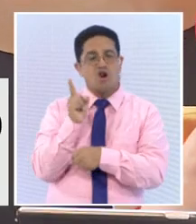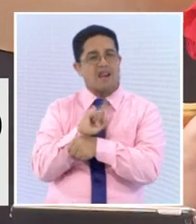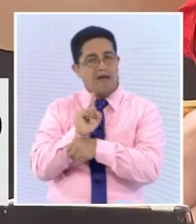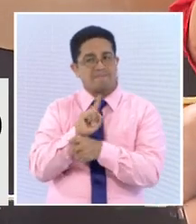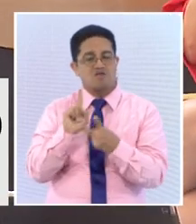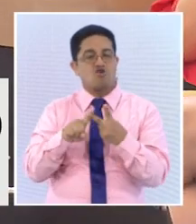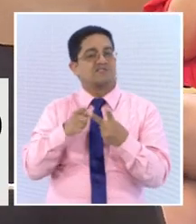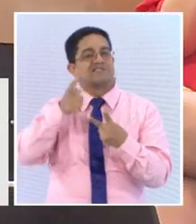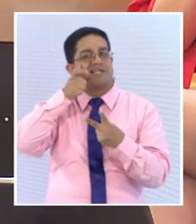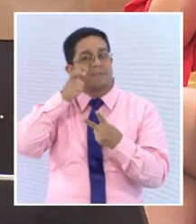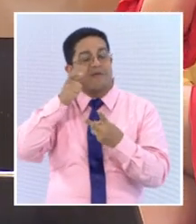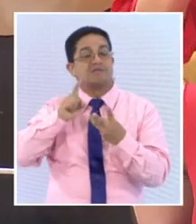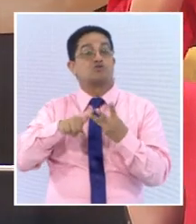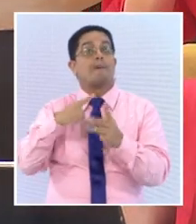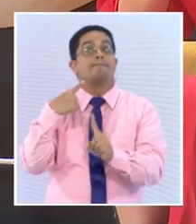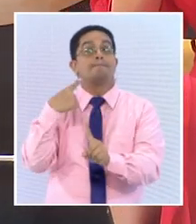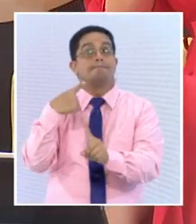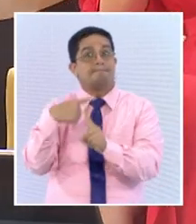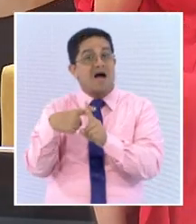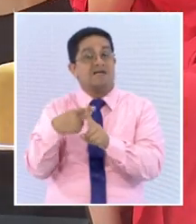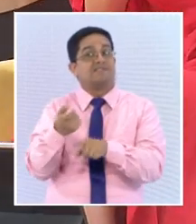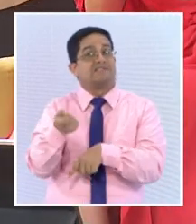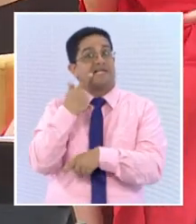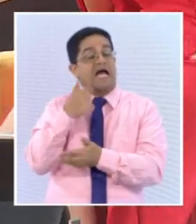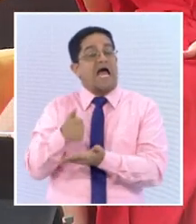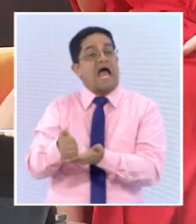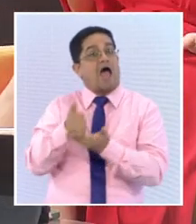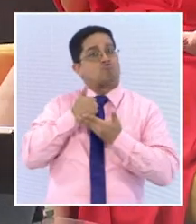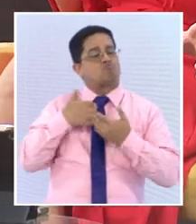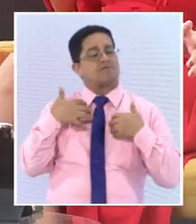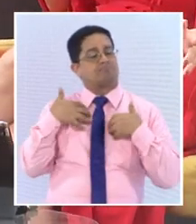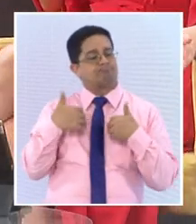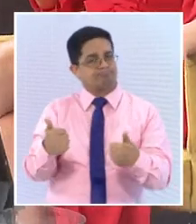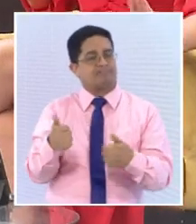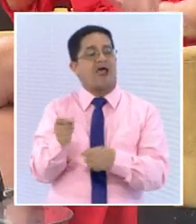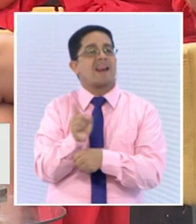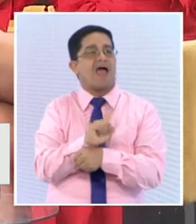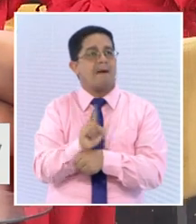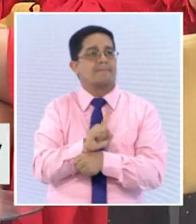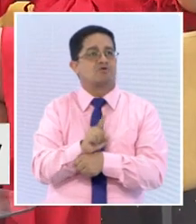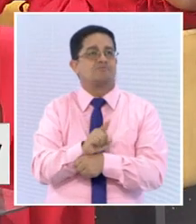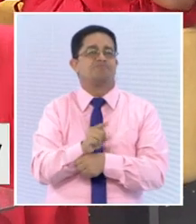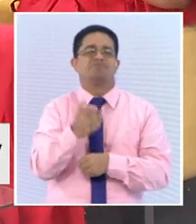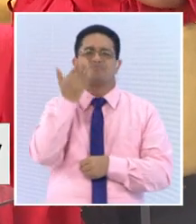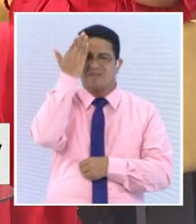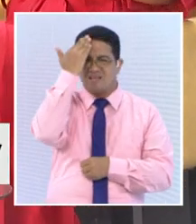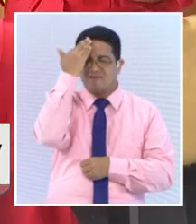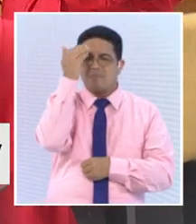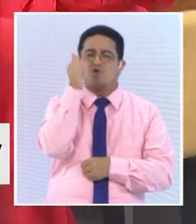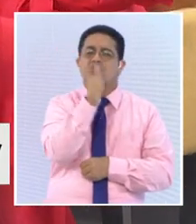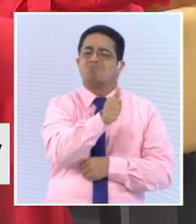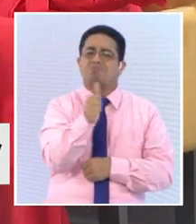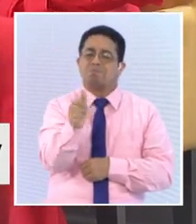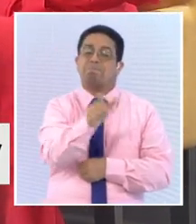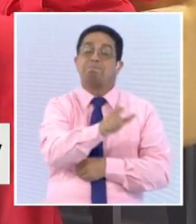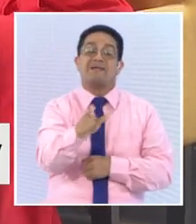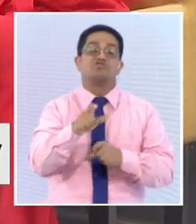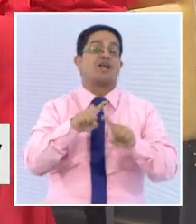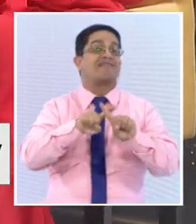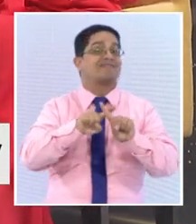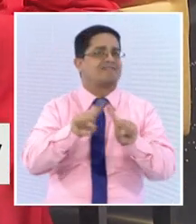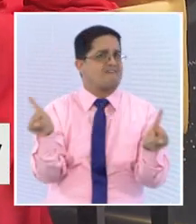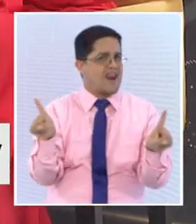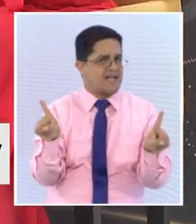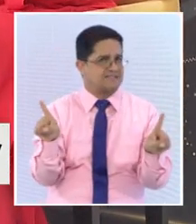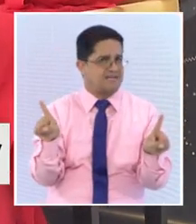y además tratamientos que ayudan a la recuperación mucho más rápido de cada uno de ellos. Sabemos que cada paciente es individual, es